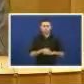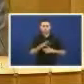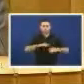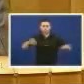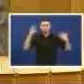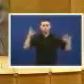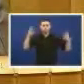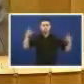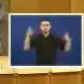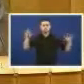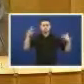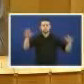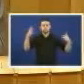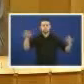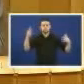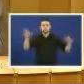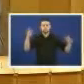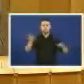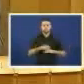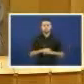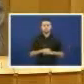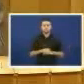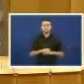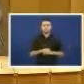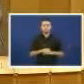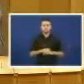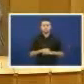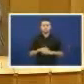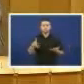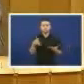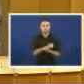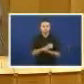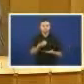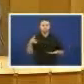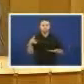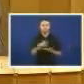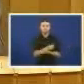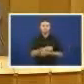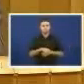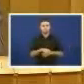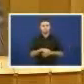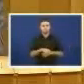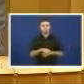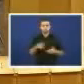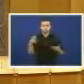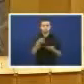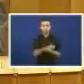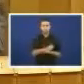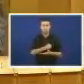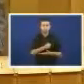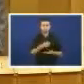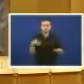todos todos todos e todas nos todos